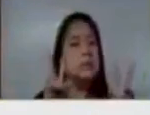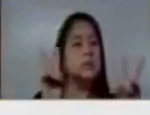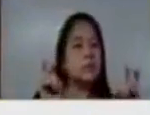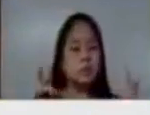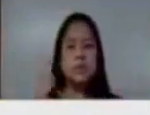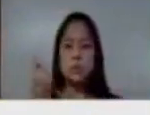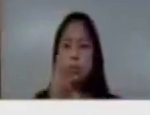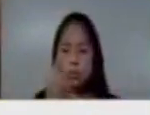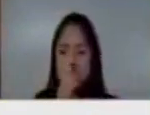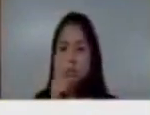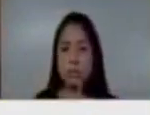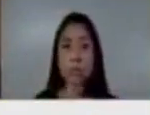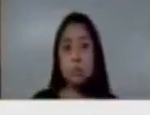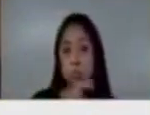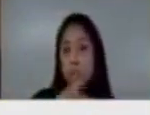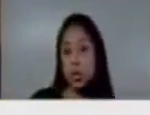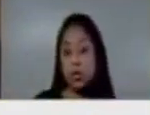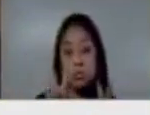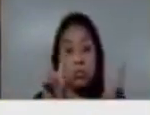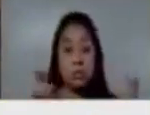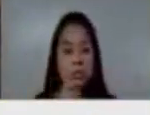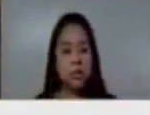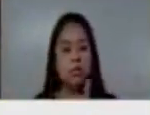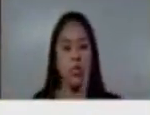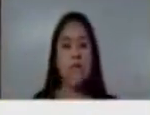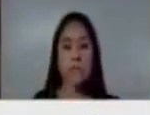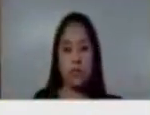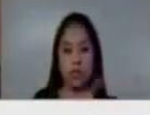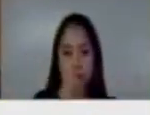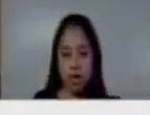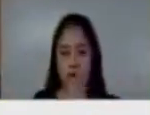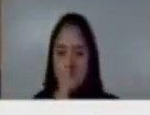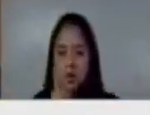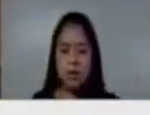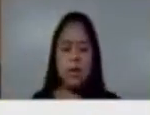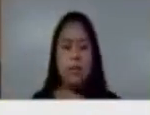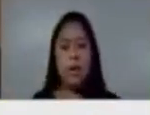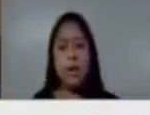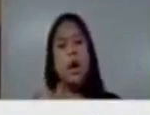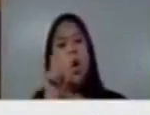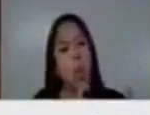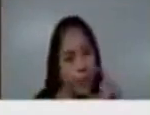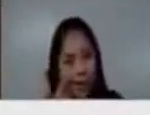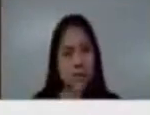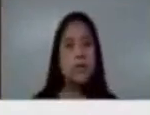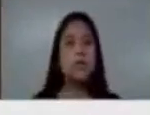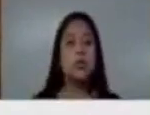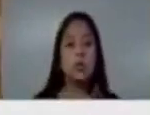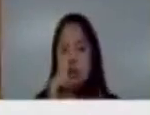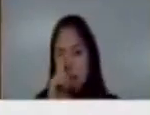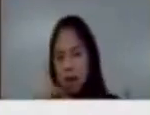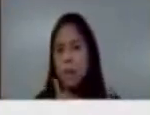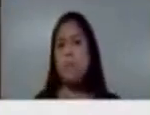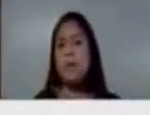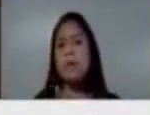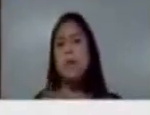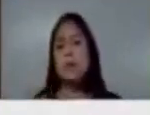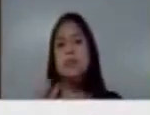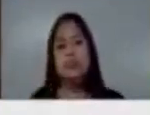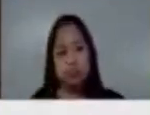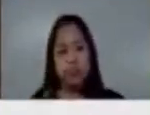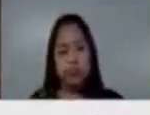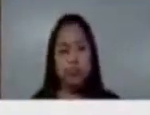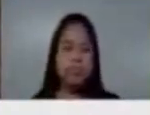ha mencionado con anterioridad, será la migración, los flujos migratorios que se han generado y, por supuesto, también las